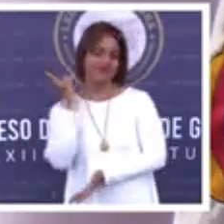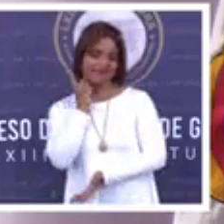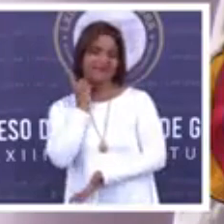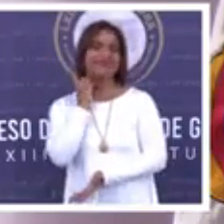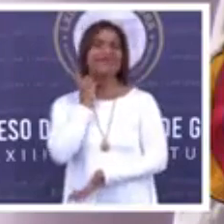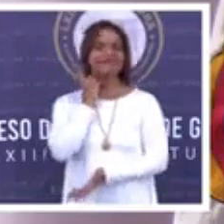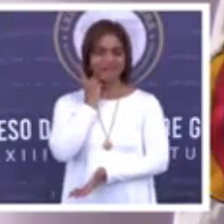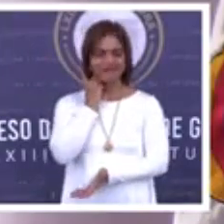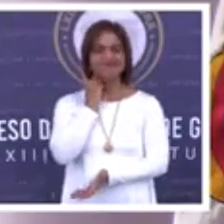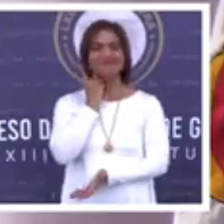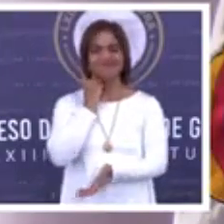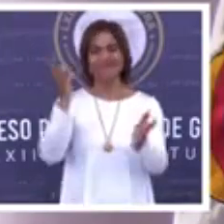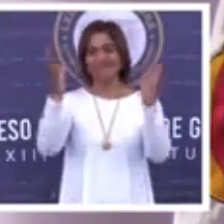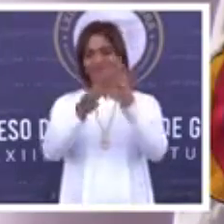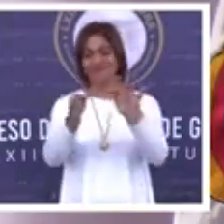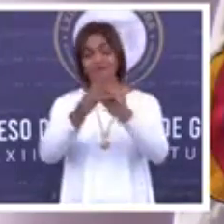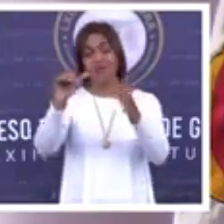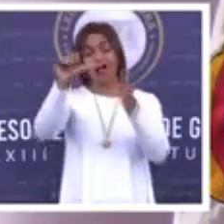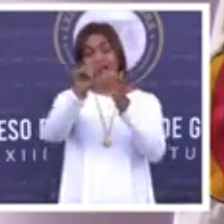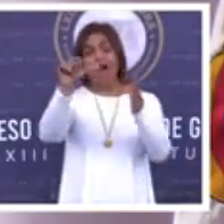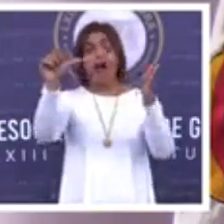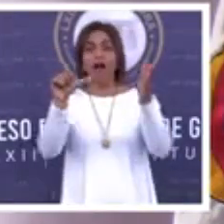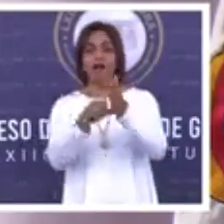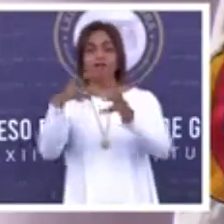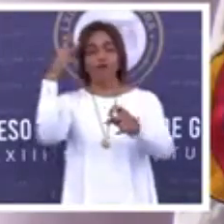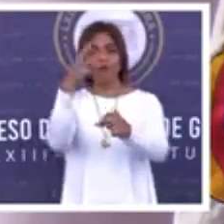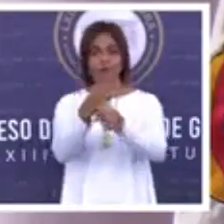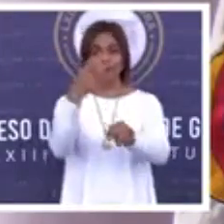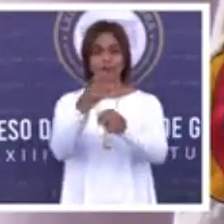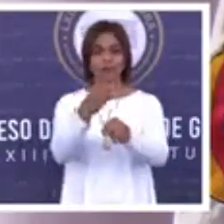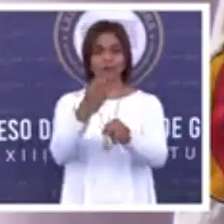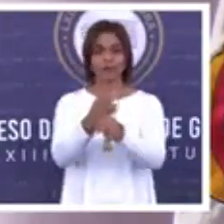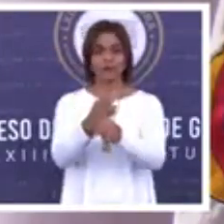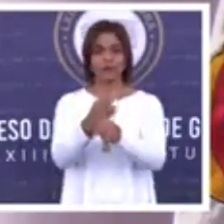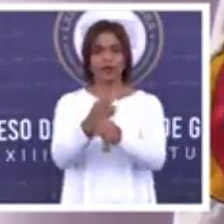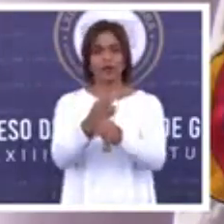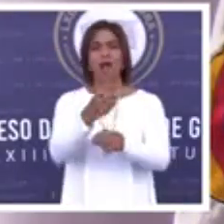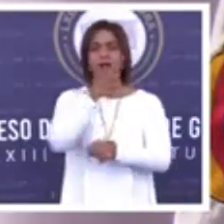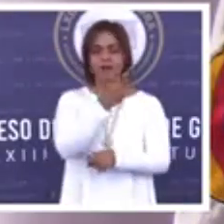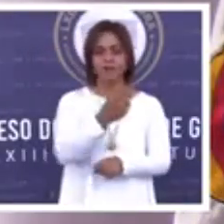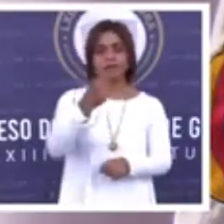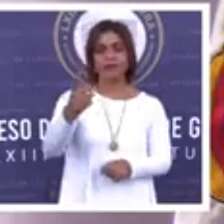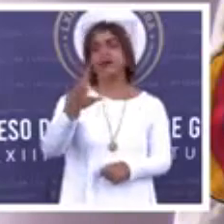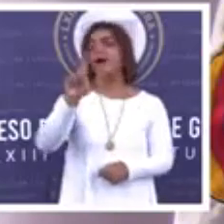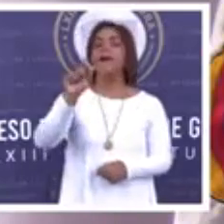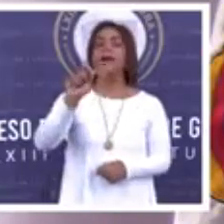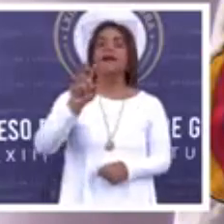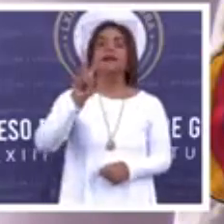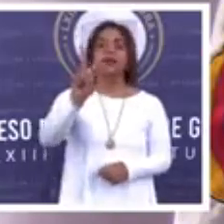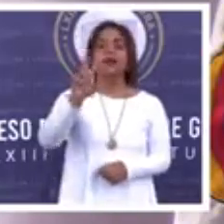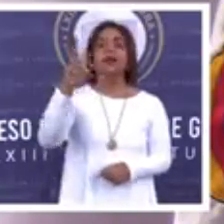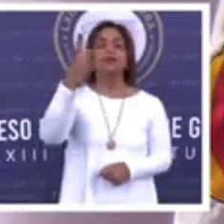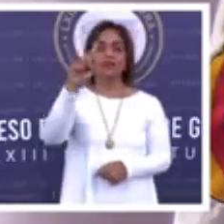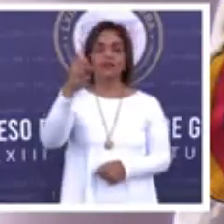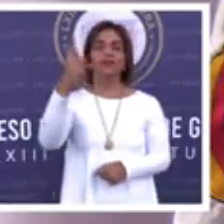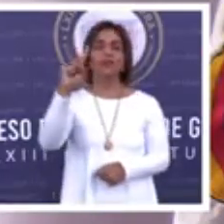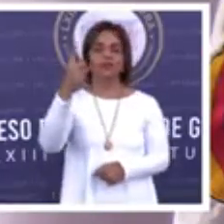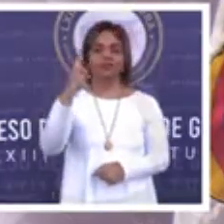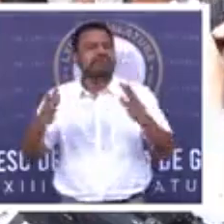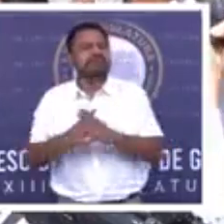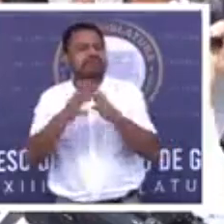a lo prevenido en el artículo tercero del decreto del 22 de diciembre